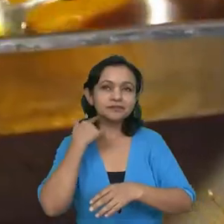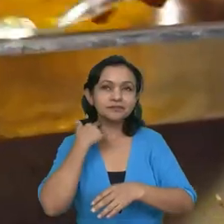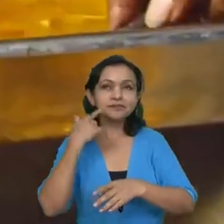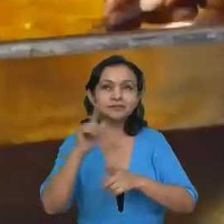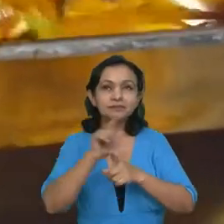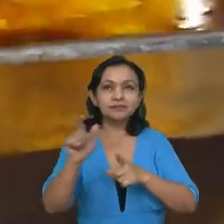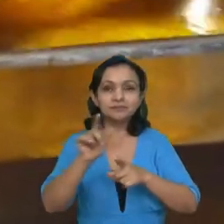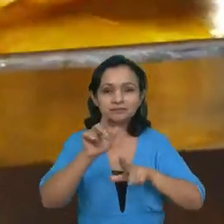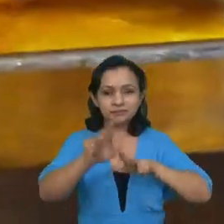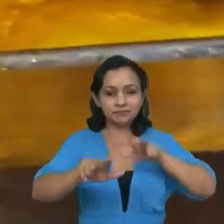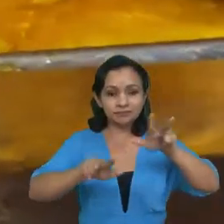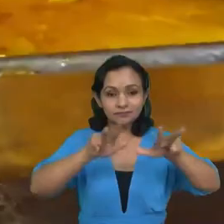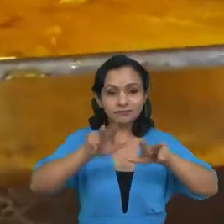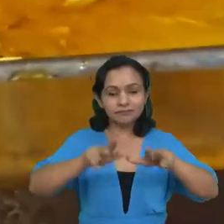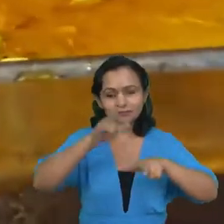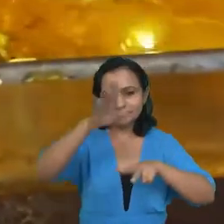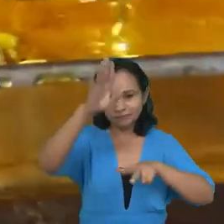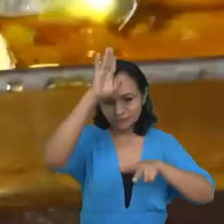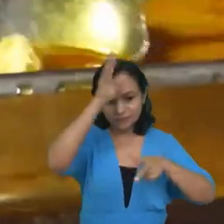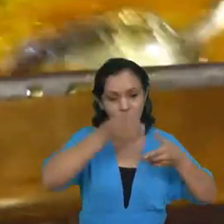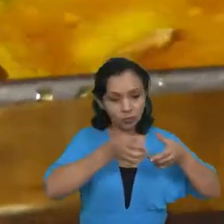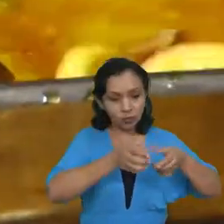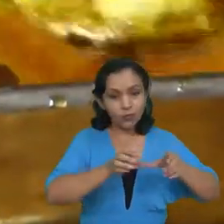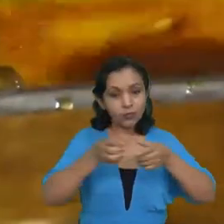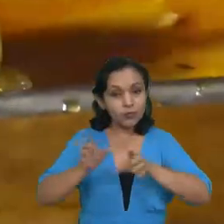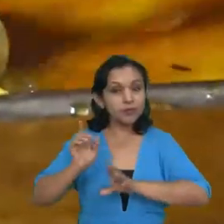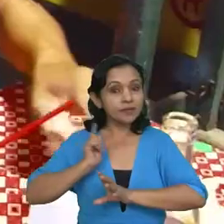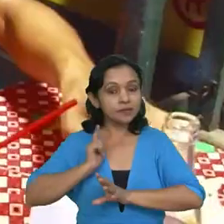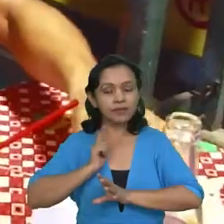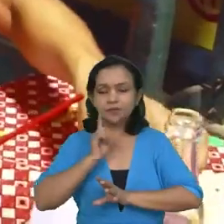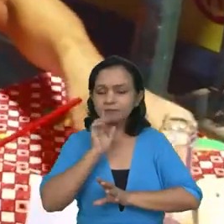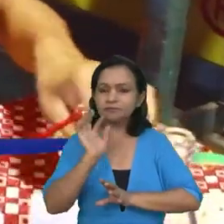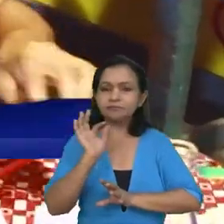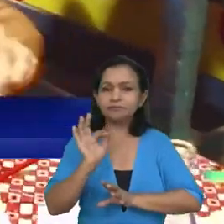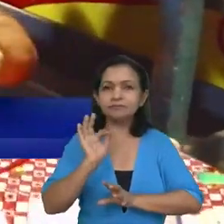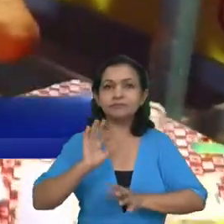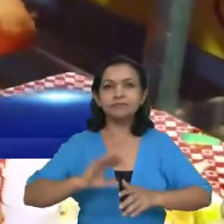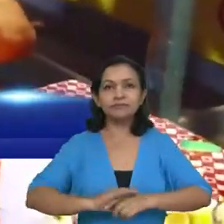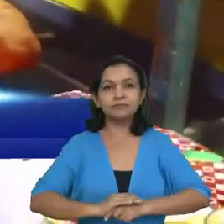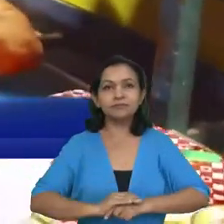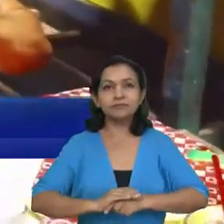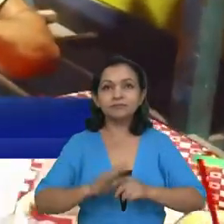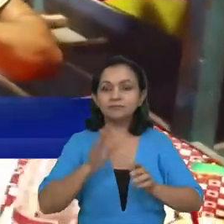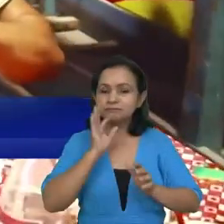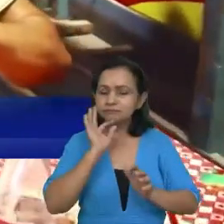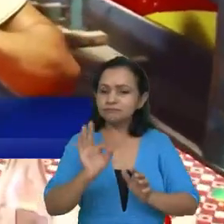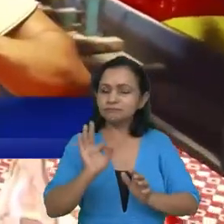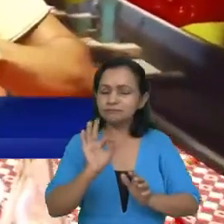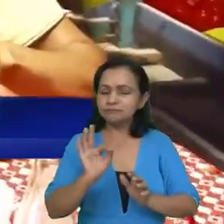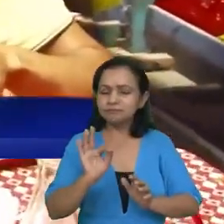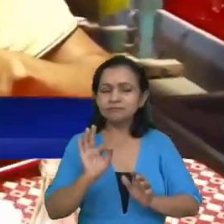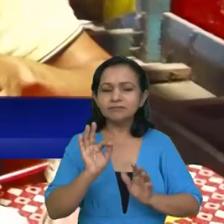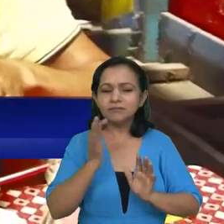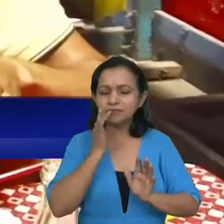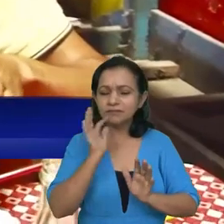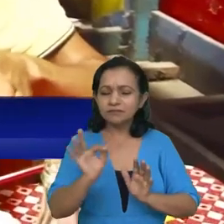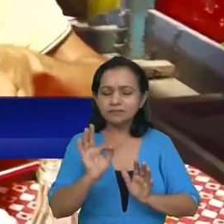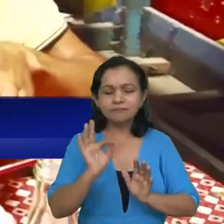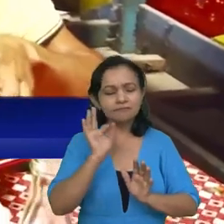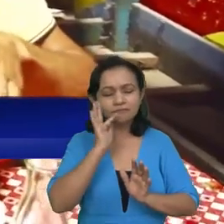que la iguana y creo que tan con huevos está riquísimo están muy sabroso muy muy